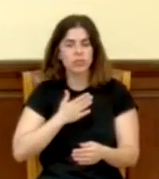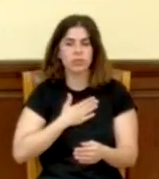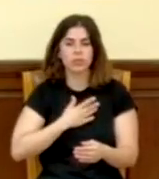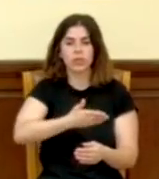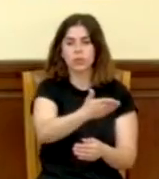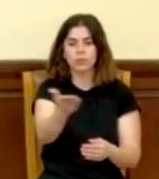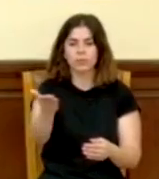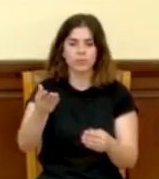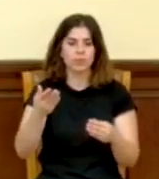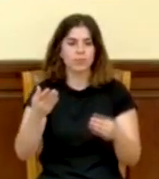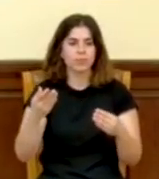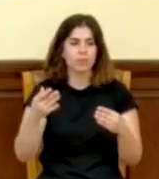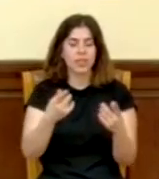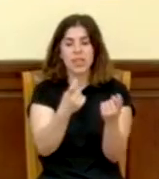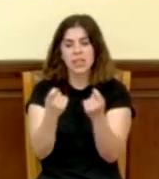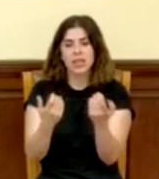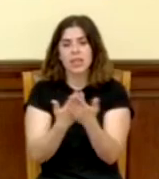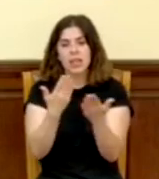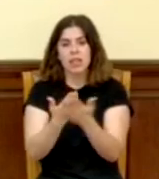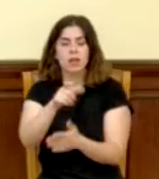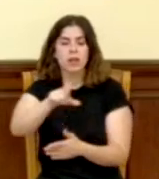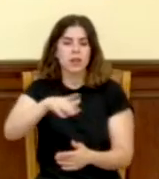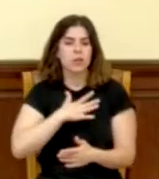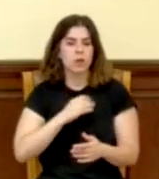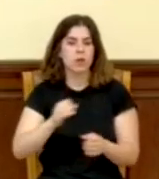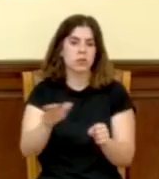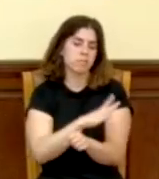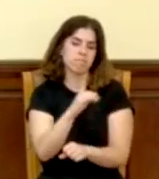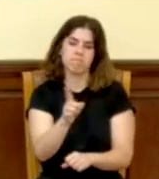práctica totalidad de las necesidades del día a día de los mostoleños